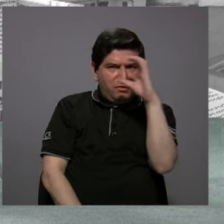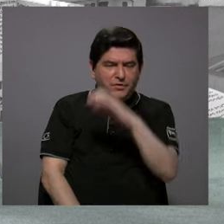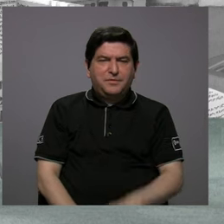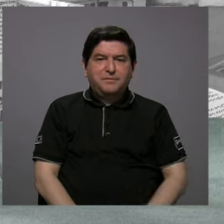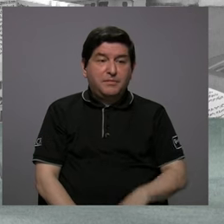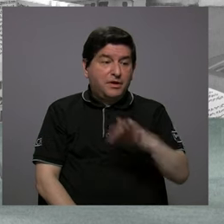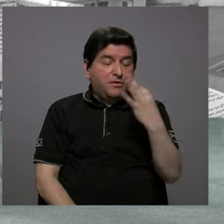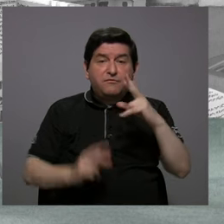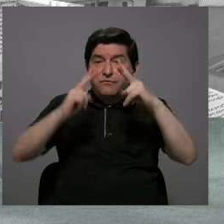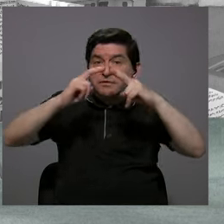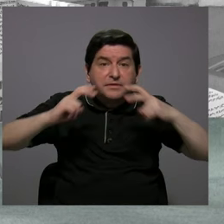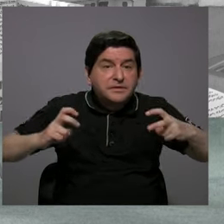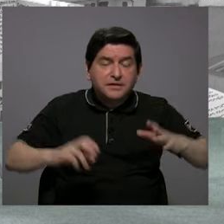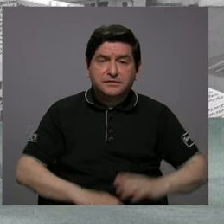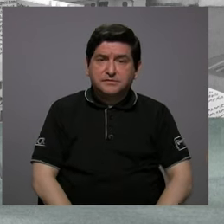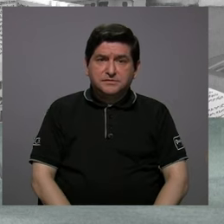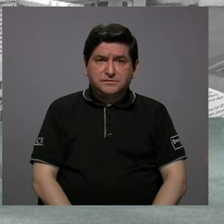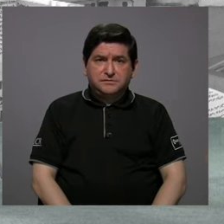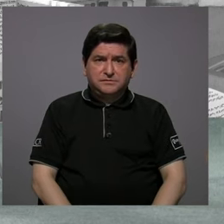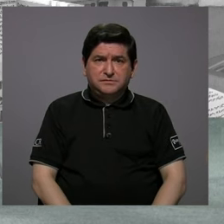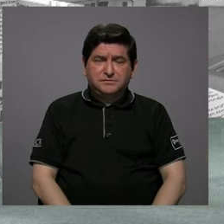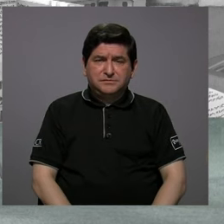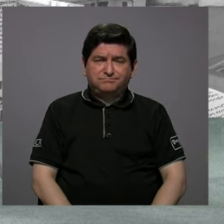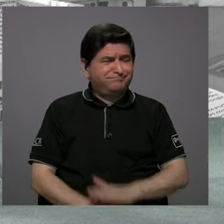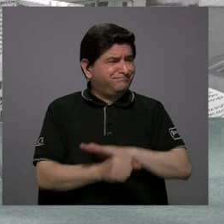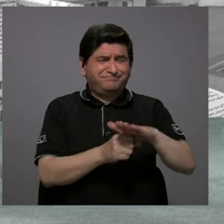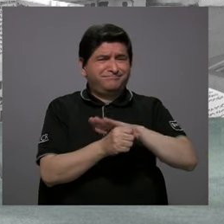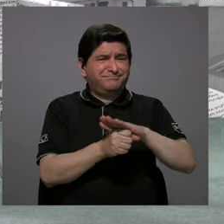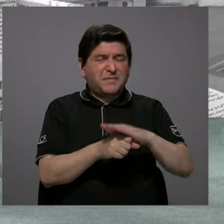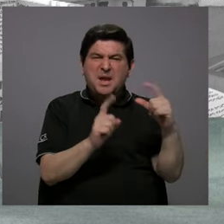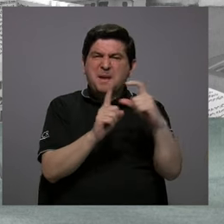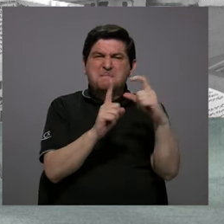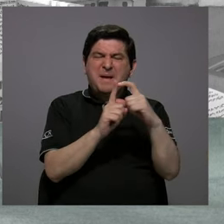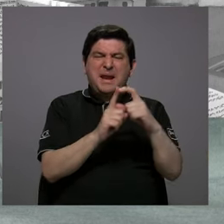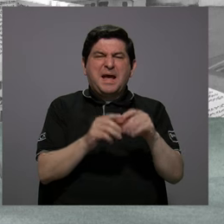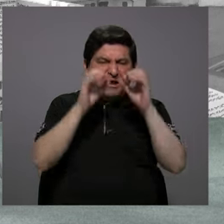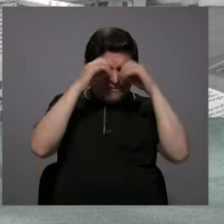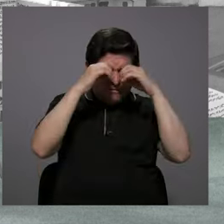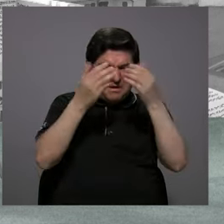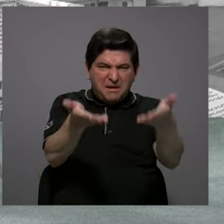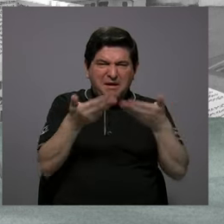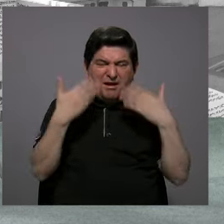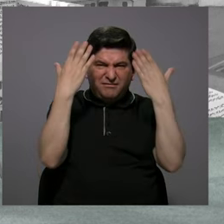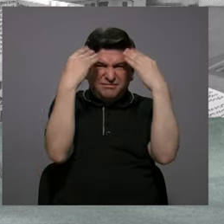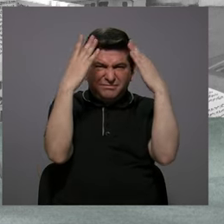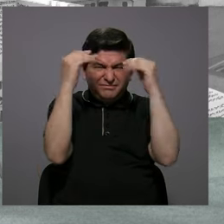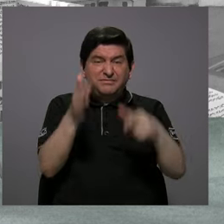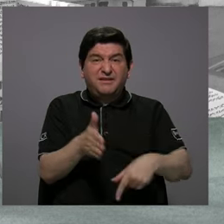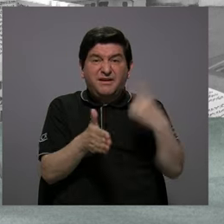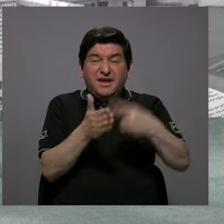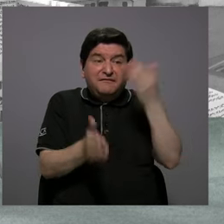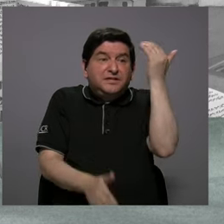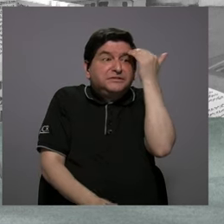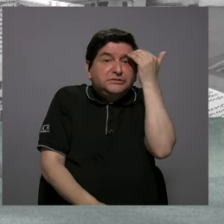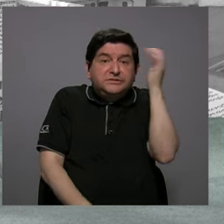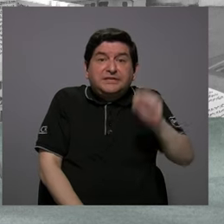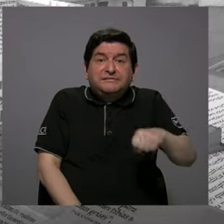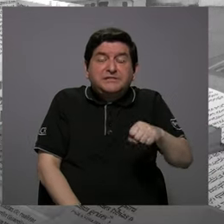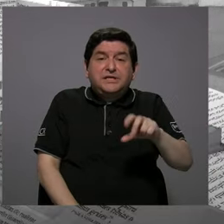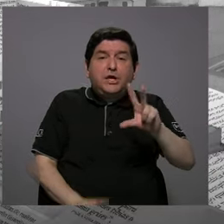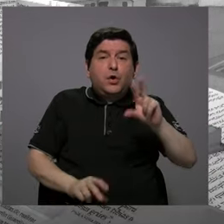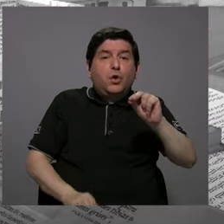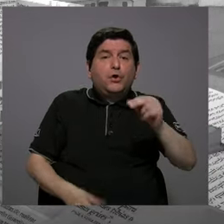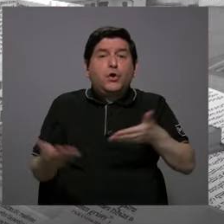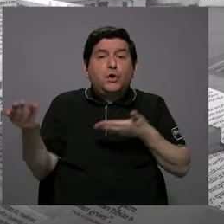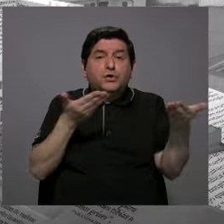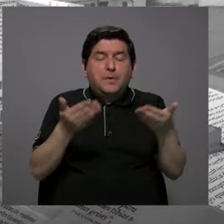nuestra forma de analizar Eh no alcanza componer palabras en Google que me de información que a veces no sabemos si sirve o no